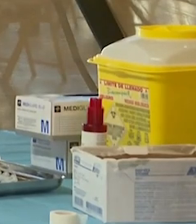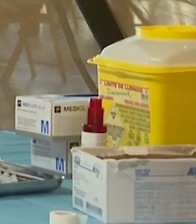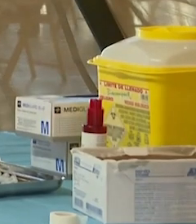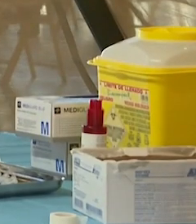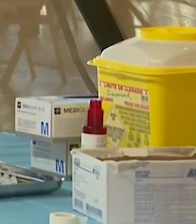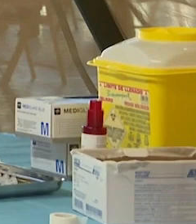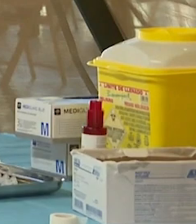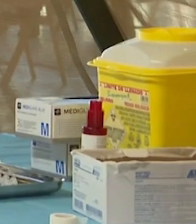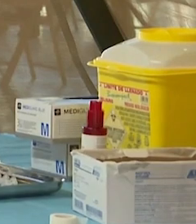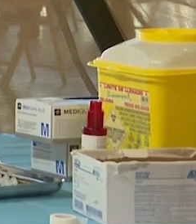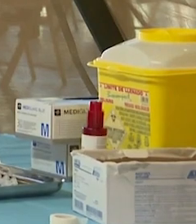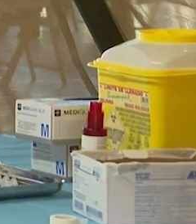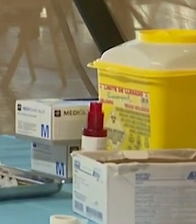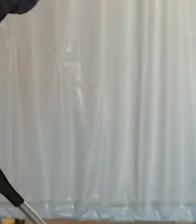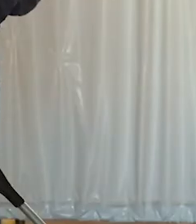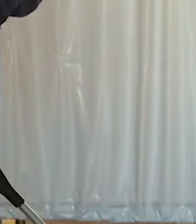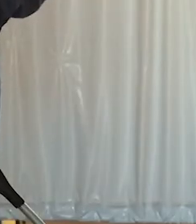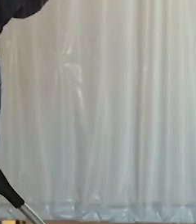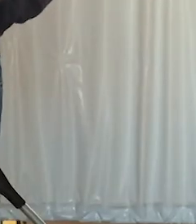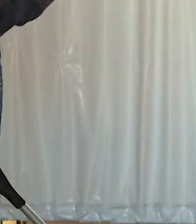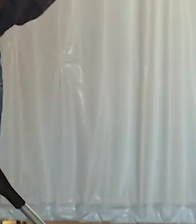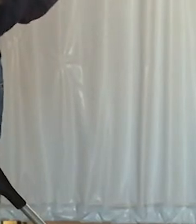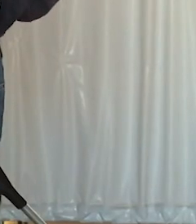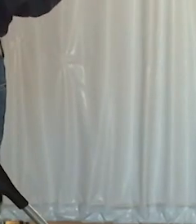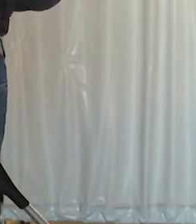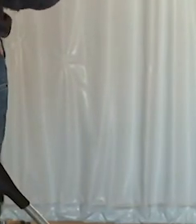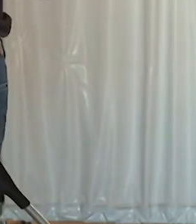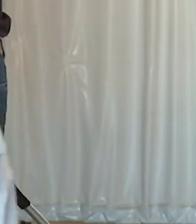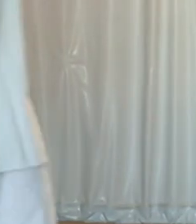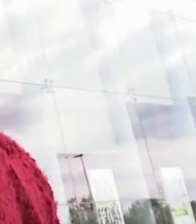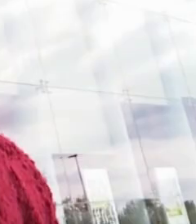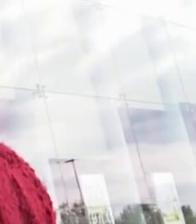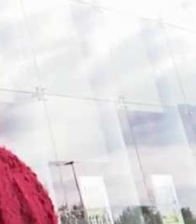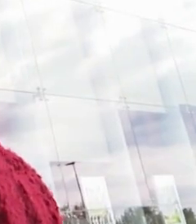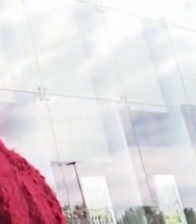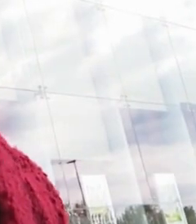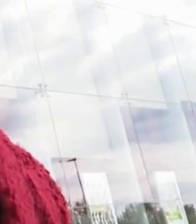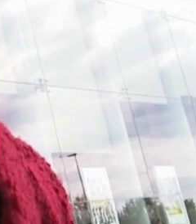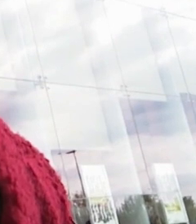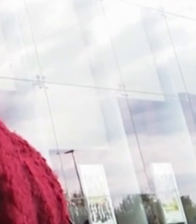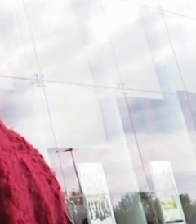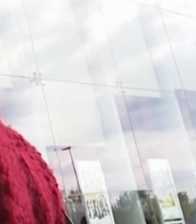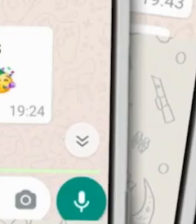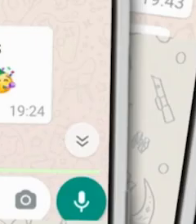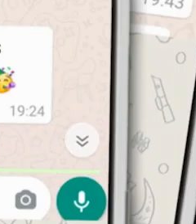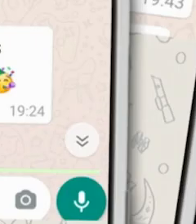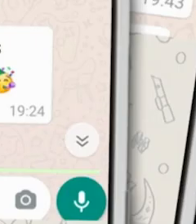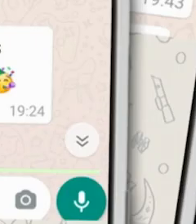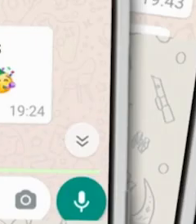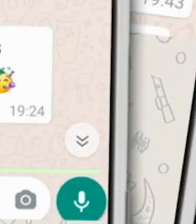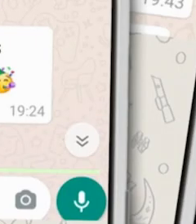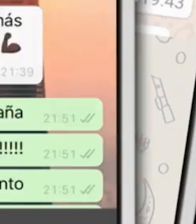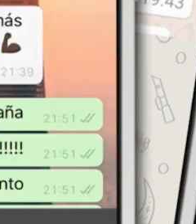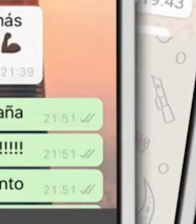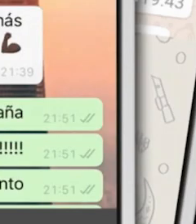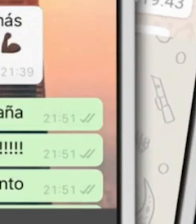5 millones de personas han recibido ya la segunda dosis de la vacuna contra el coronavirus en España. Ya se han administrado más de 17